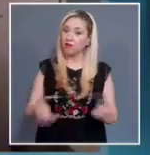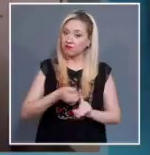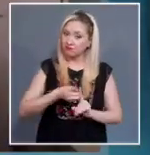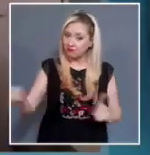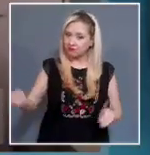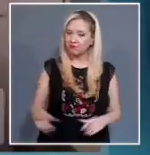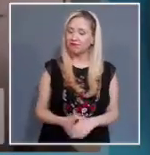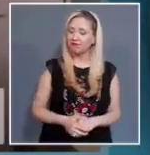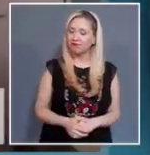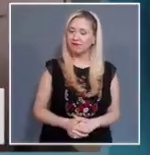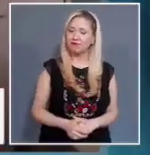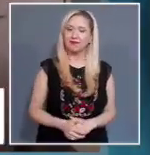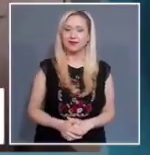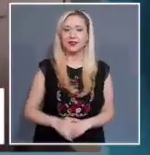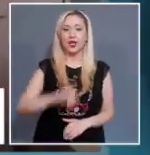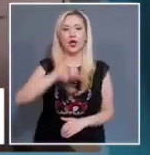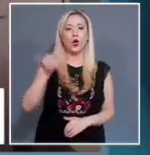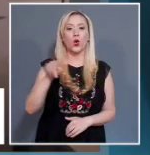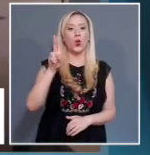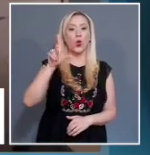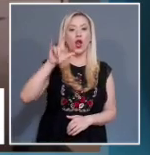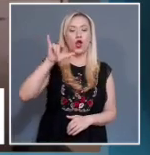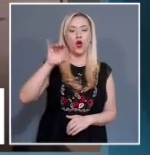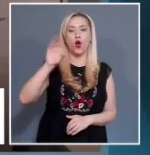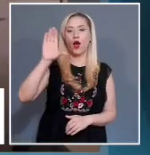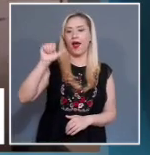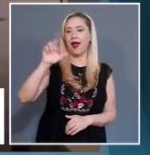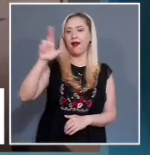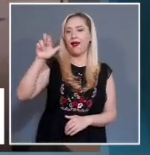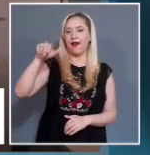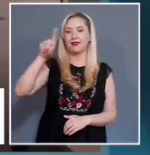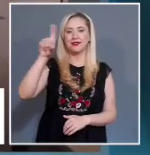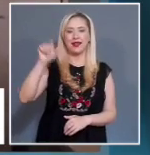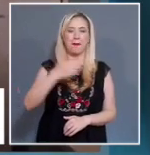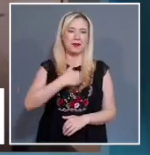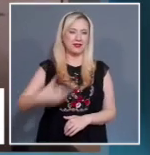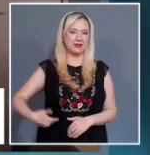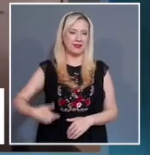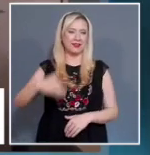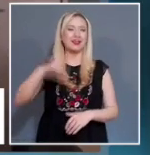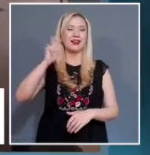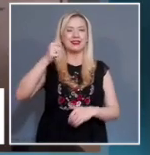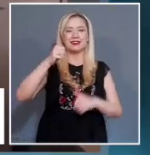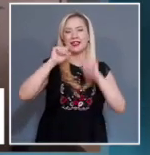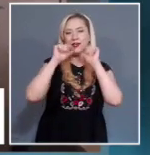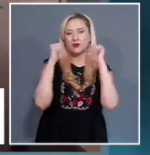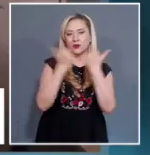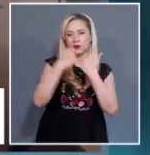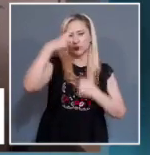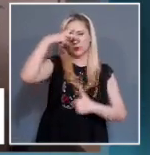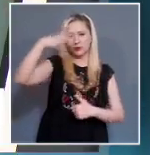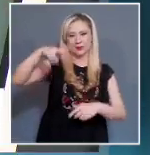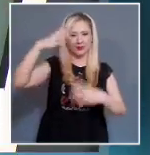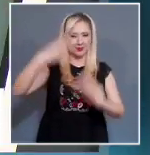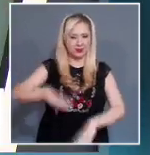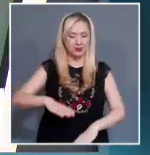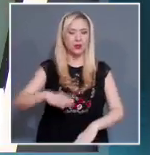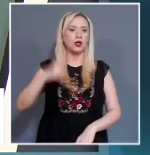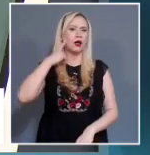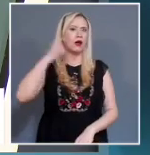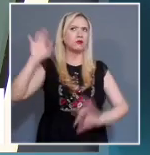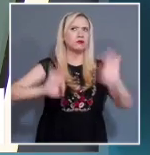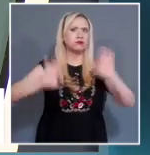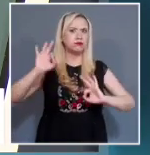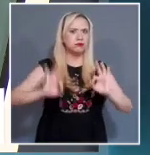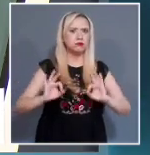Julio Carranza, presidente de la Asociación de Bancos de México, dijo que tanto la inflación como las tasas de interés están a punto de llegar a sus